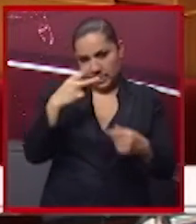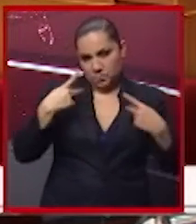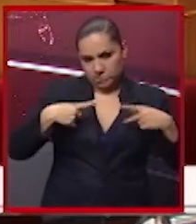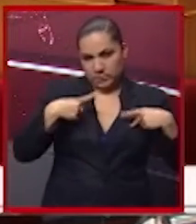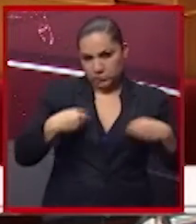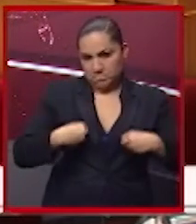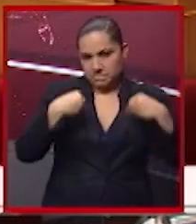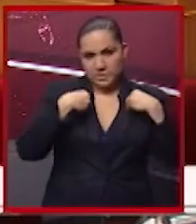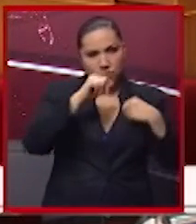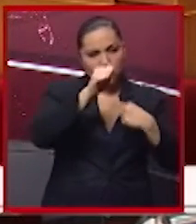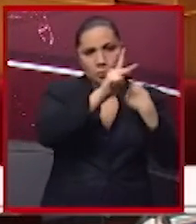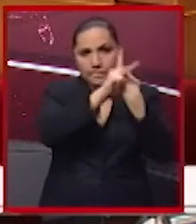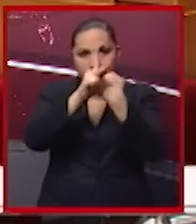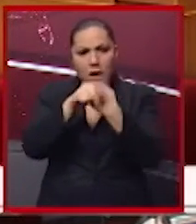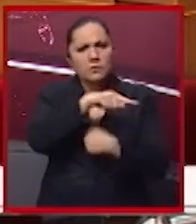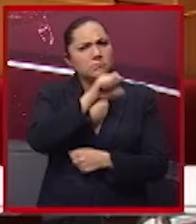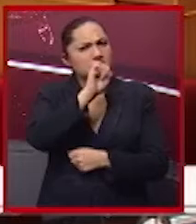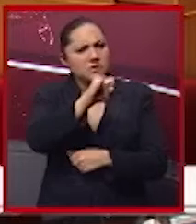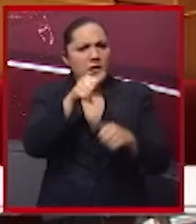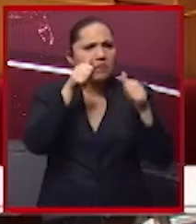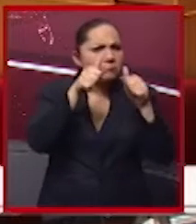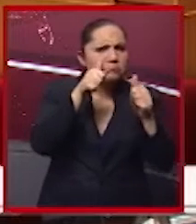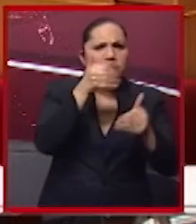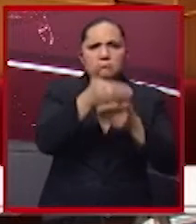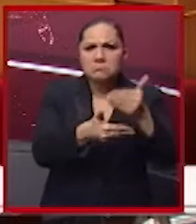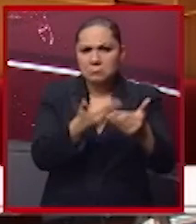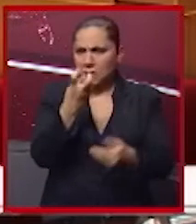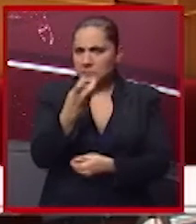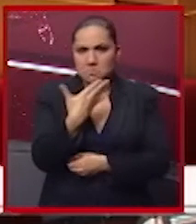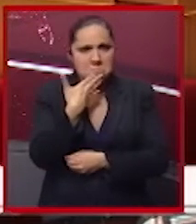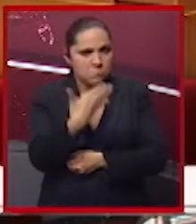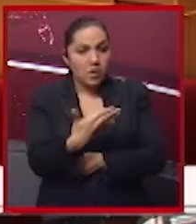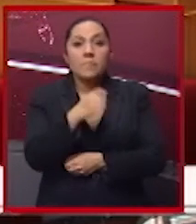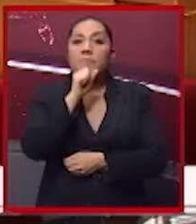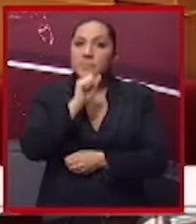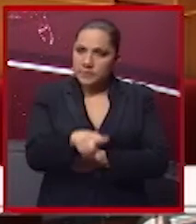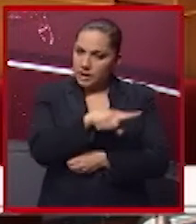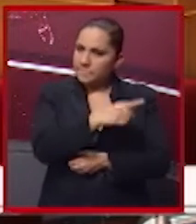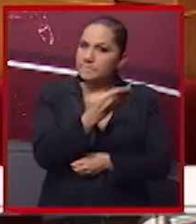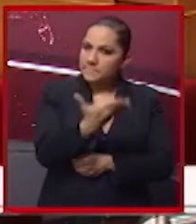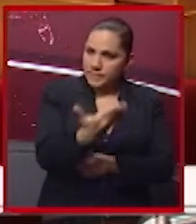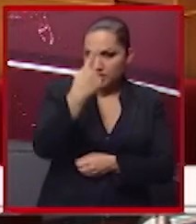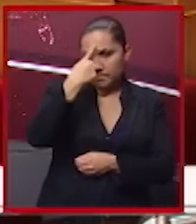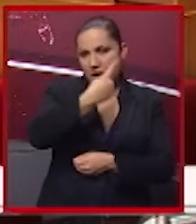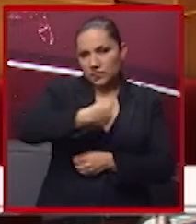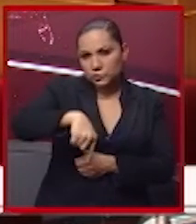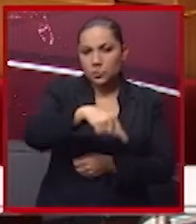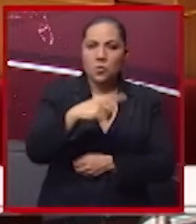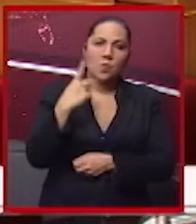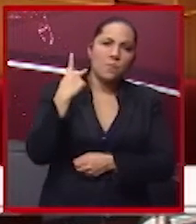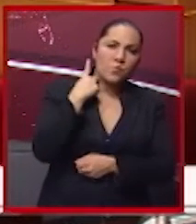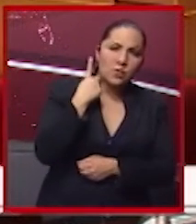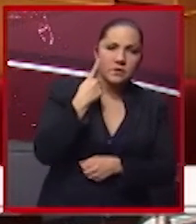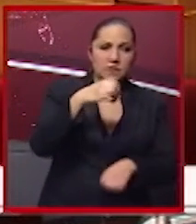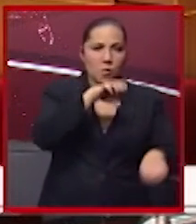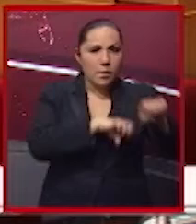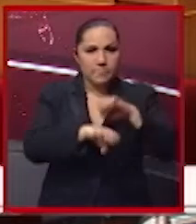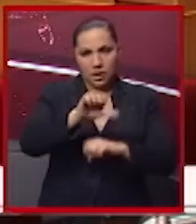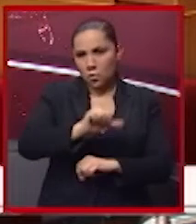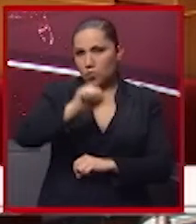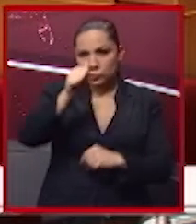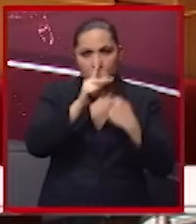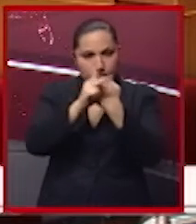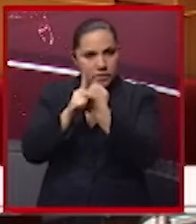servicio diplomático. Hizo un llamado para fortalecer el servicio exterior de carrera y el papel de los consulados acompañada de una política